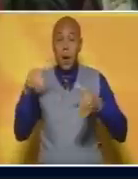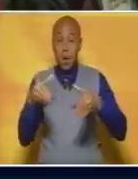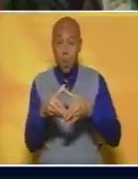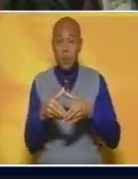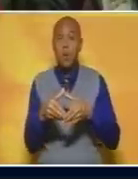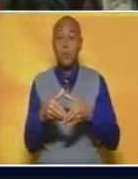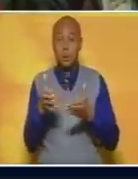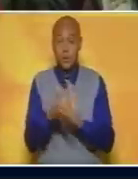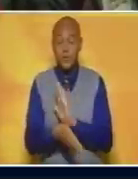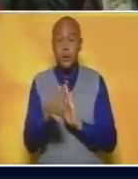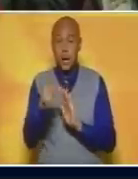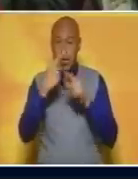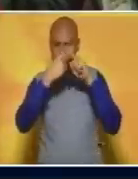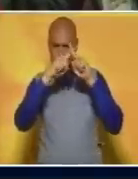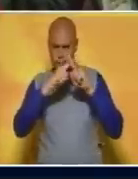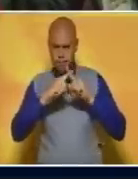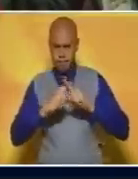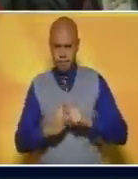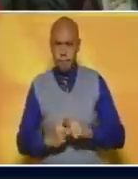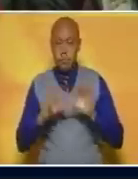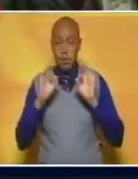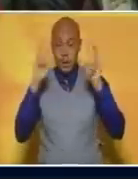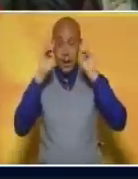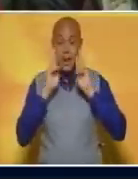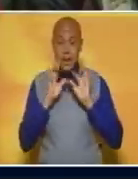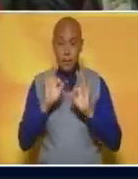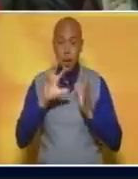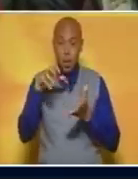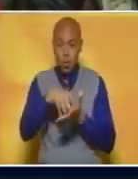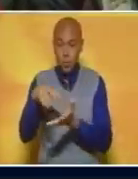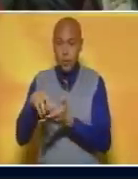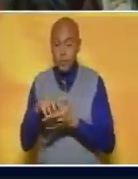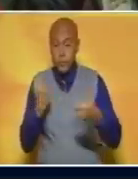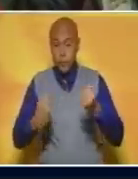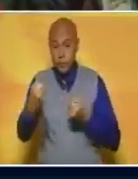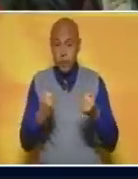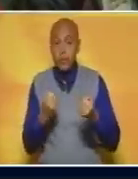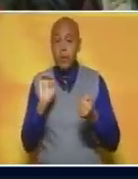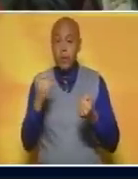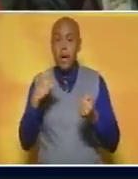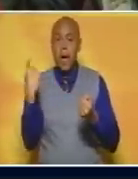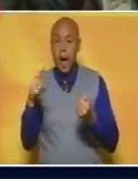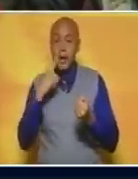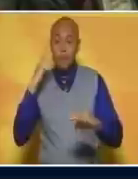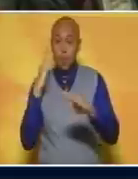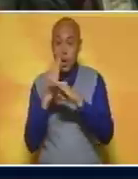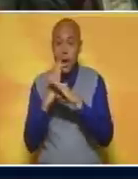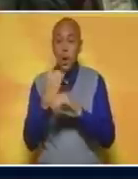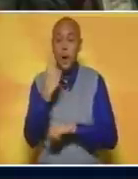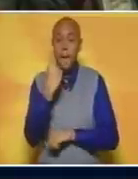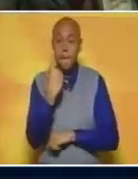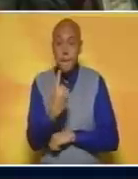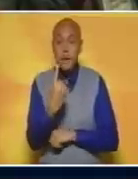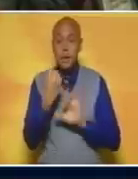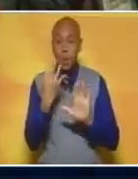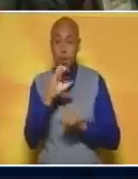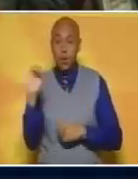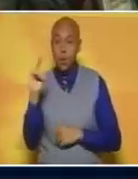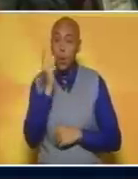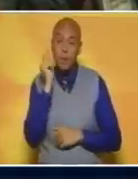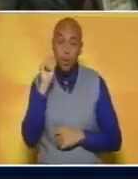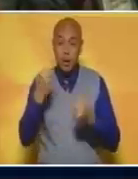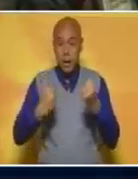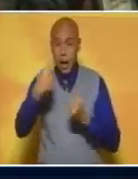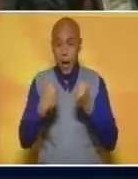se auditó toda su flota vehicular. Igualmente allí ya fueron bloqueados más de 1.800 usuarios